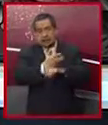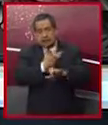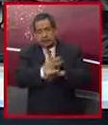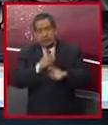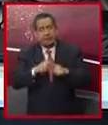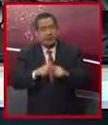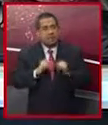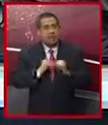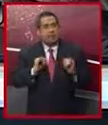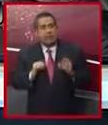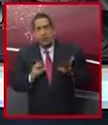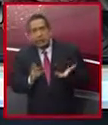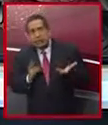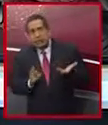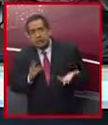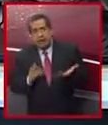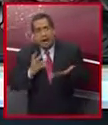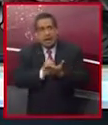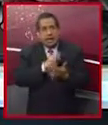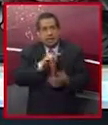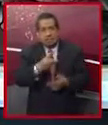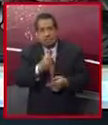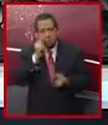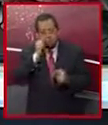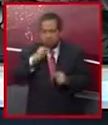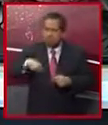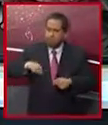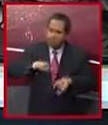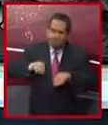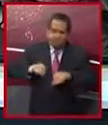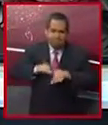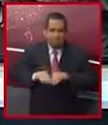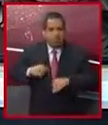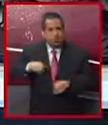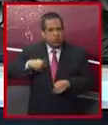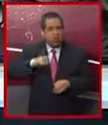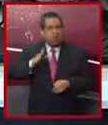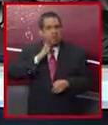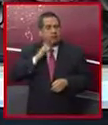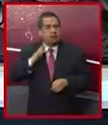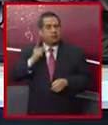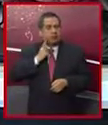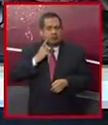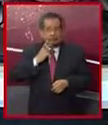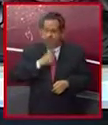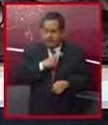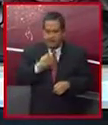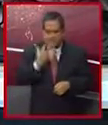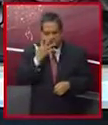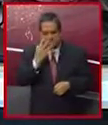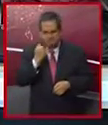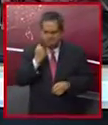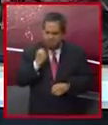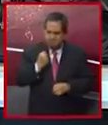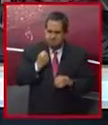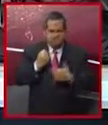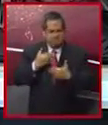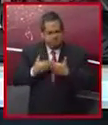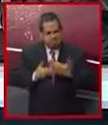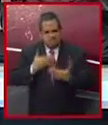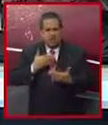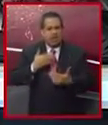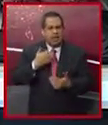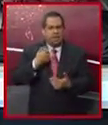independencia de quién pueda resultar ganador. Nosotros creemos que esta Cámara tiene que tomar una posición enérgica, firme, y que tiene